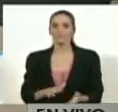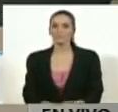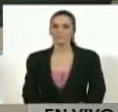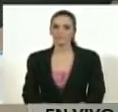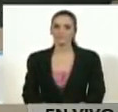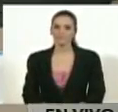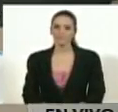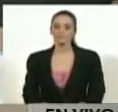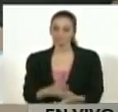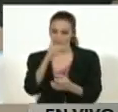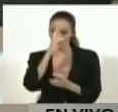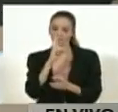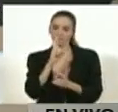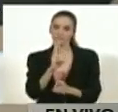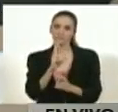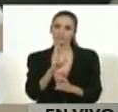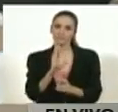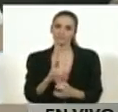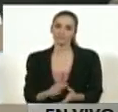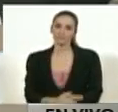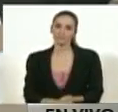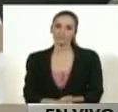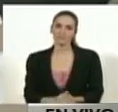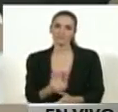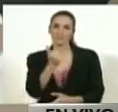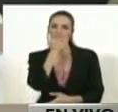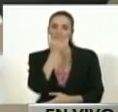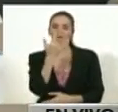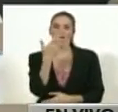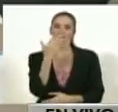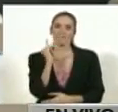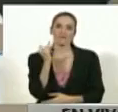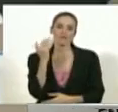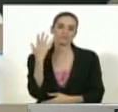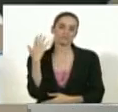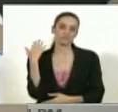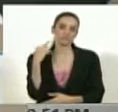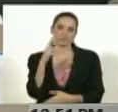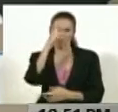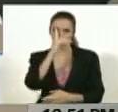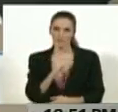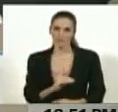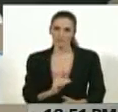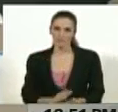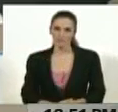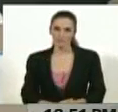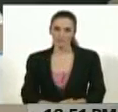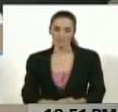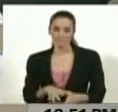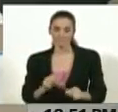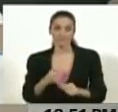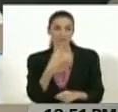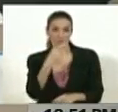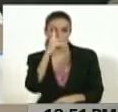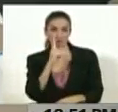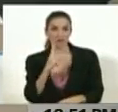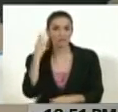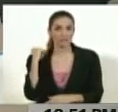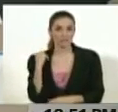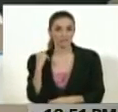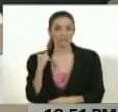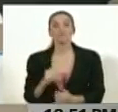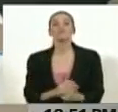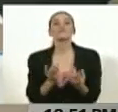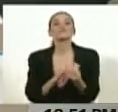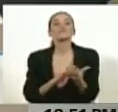el reconocimiento al error que se había cometido con República Dominicana Y qué dijo República Dominicana ayer la